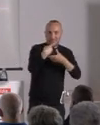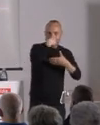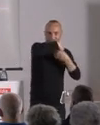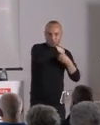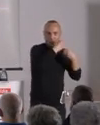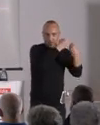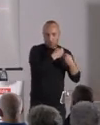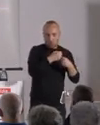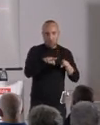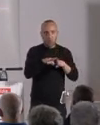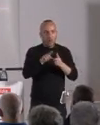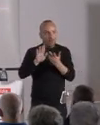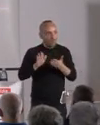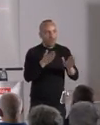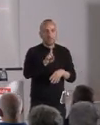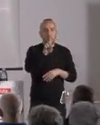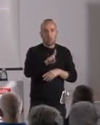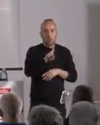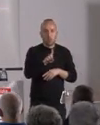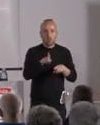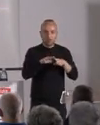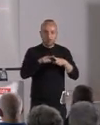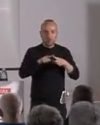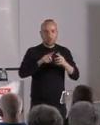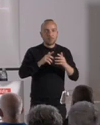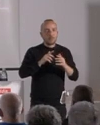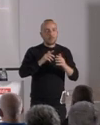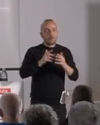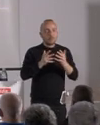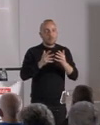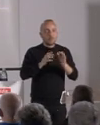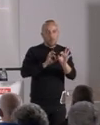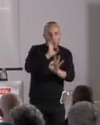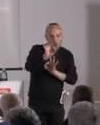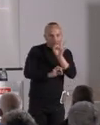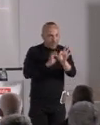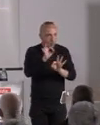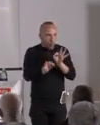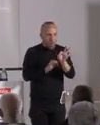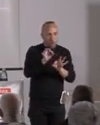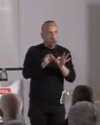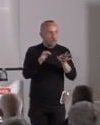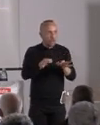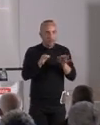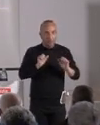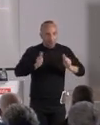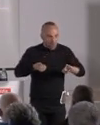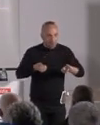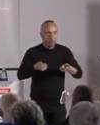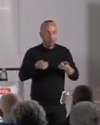como una fase 1, donde esta primera articulación siempre se producen este tipo de necesidades, ¿no?